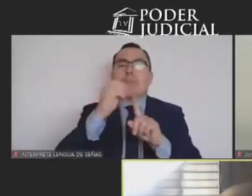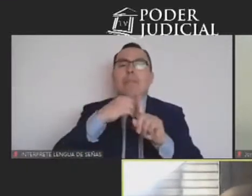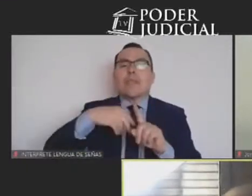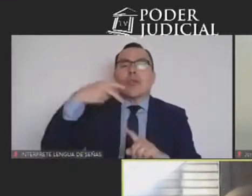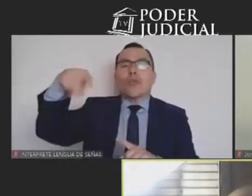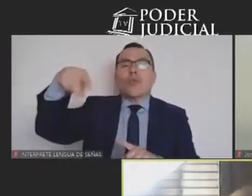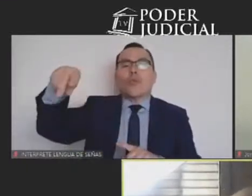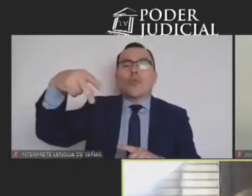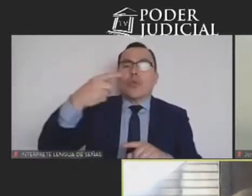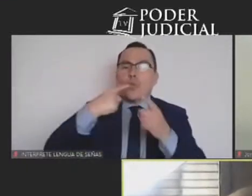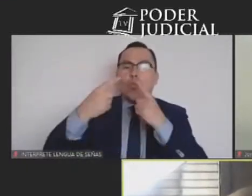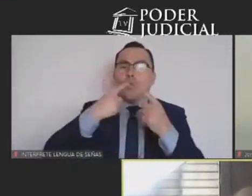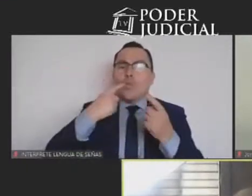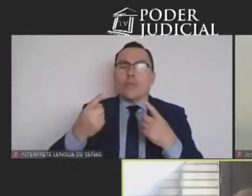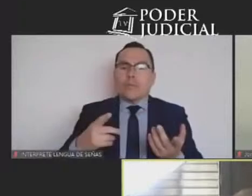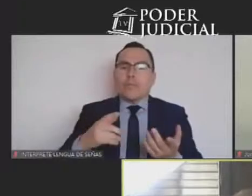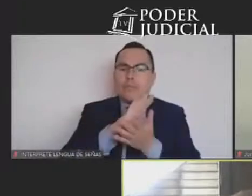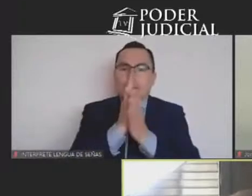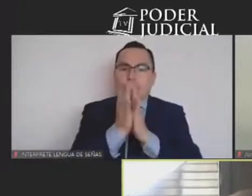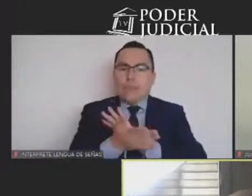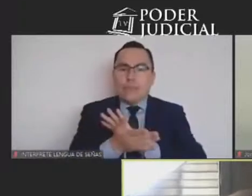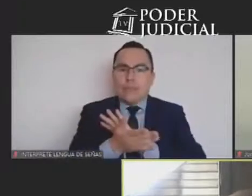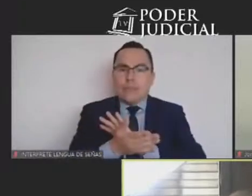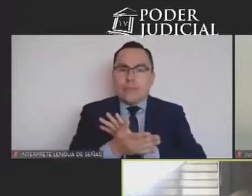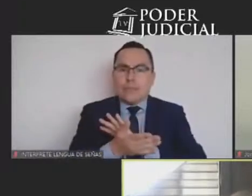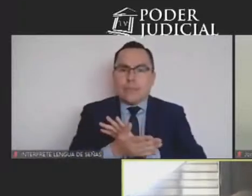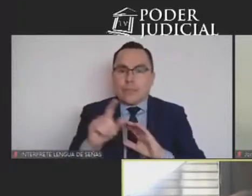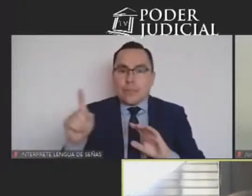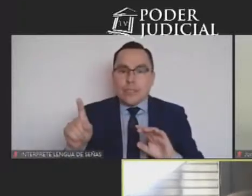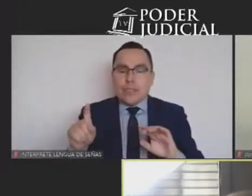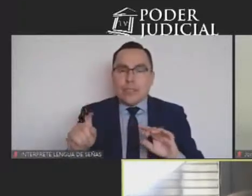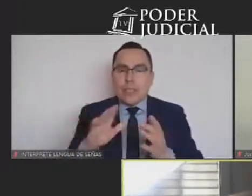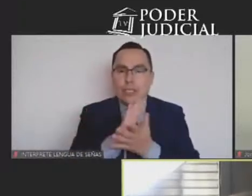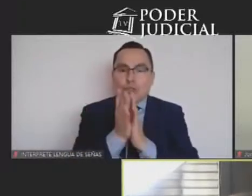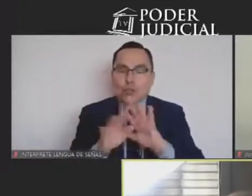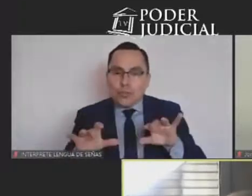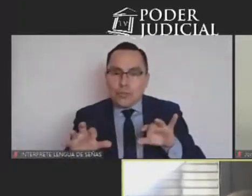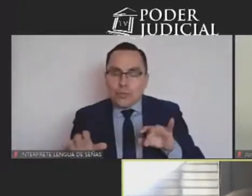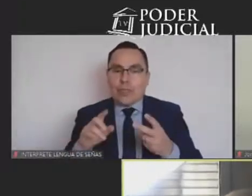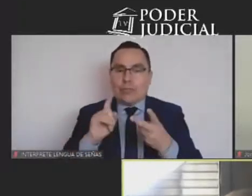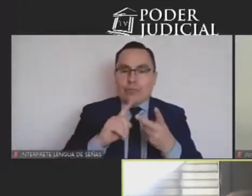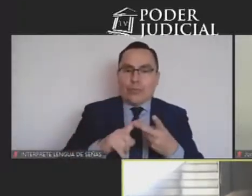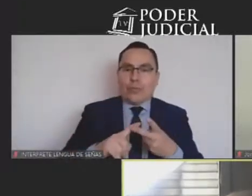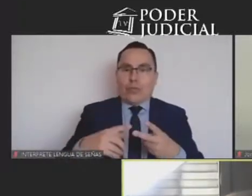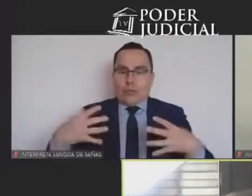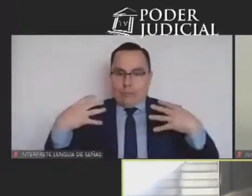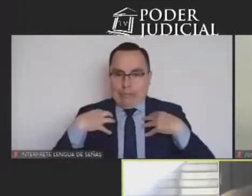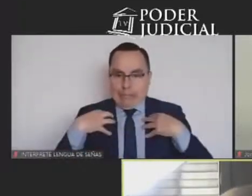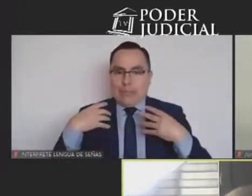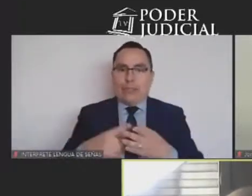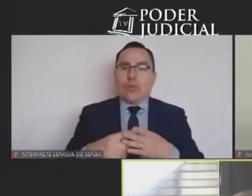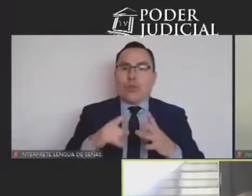Y a todos los administradores, a los secretarios y a los coordinadores de los